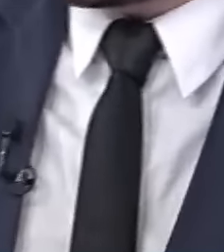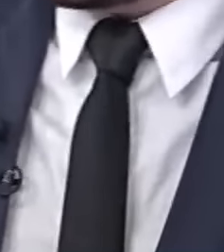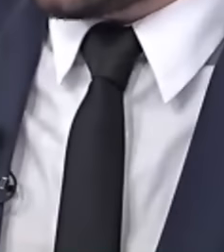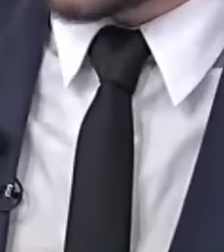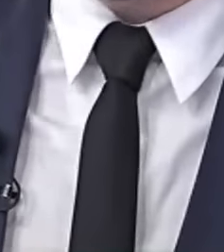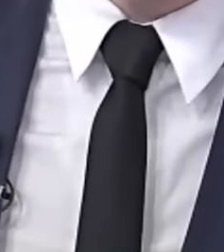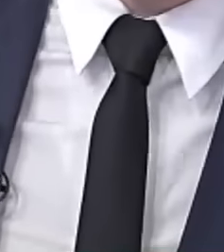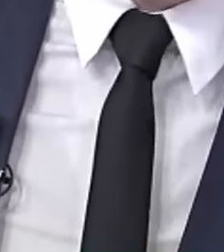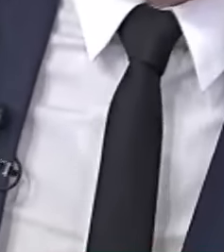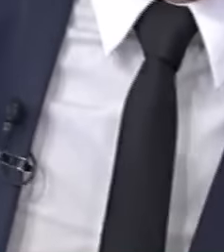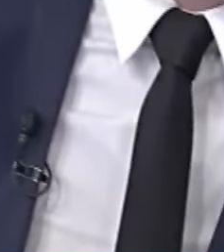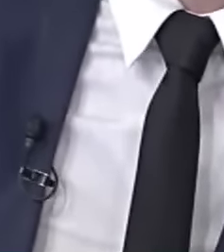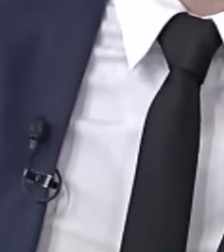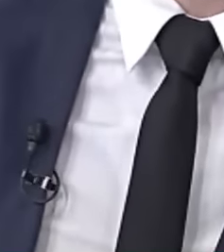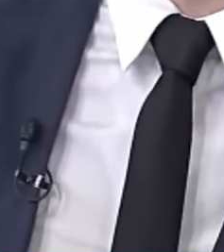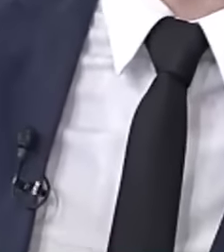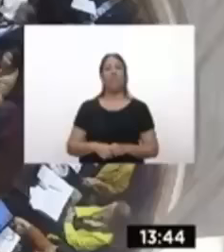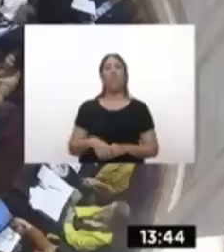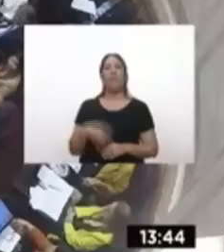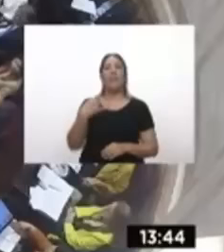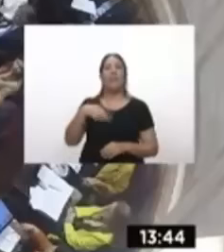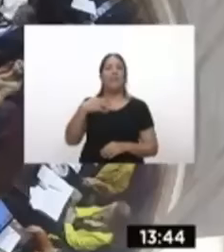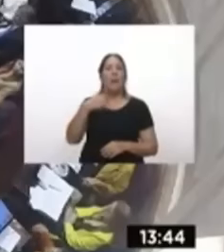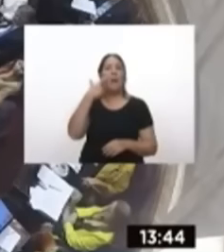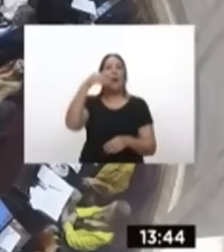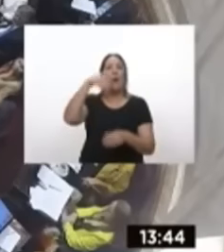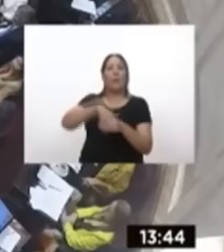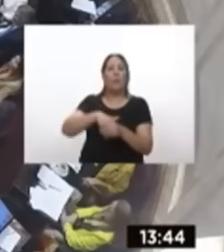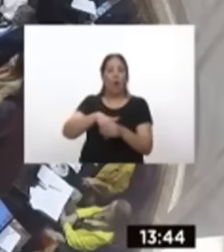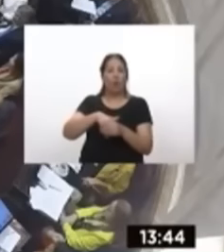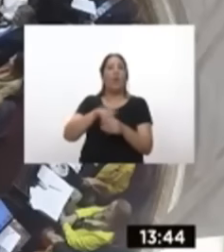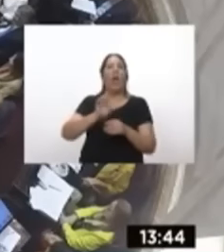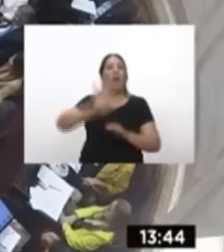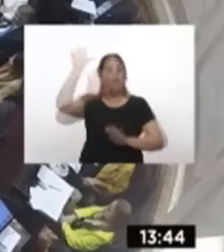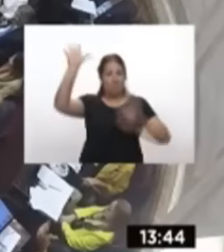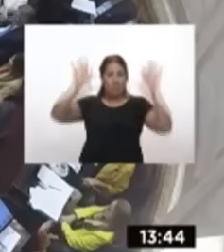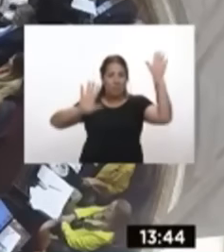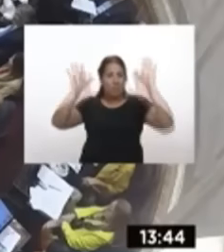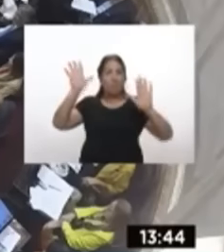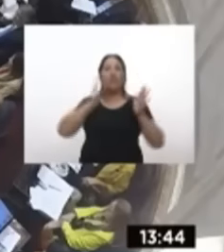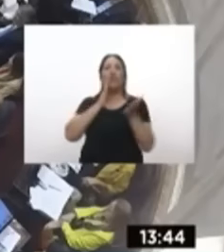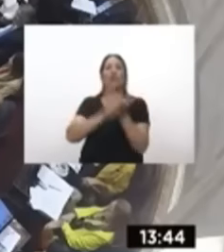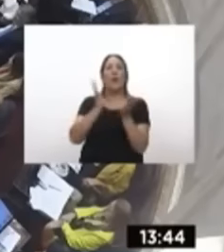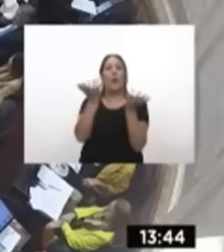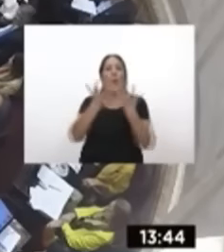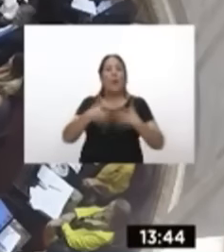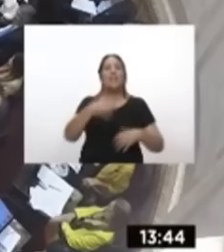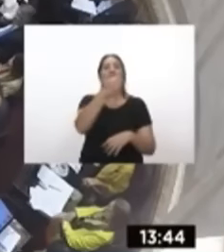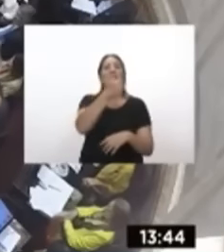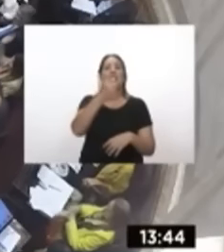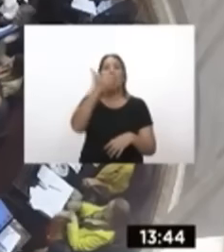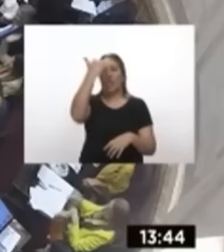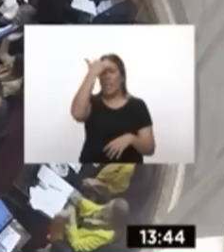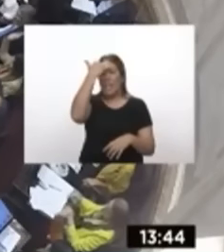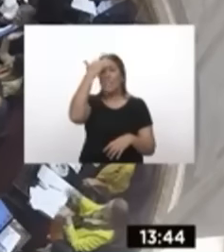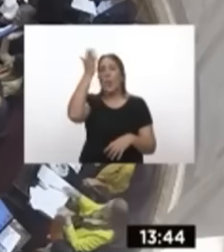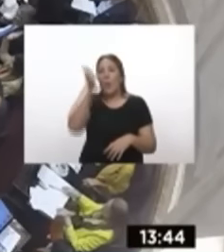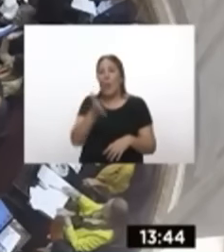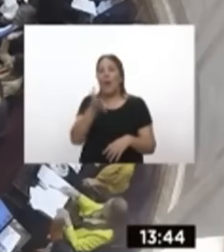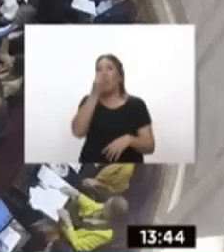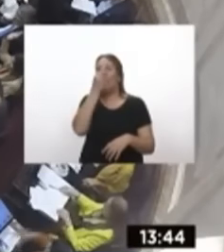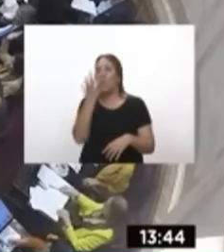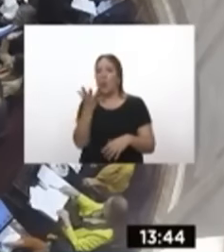mucho tiempo más cobrando lo que están cobrando hoy. José Luis hoy. Espert había anunciado que estaba también a favor de un aumento hace un mes. El 7, 8 de marzo